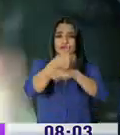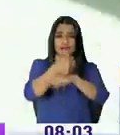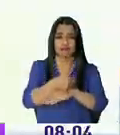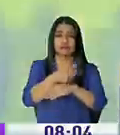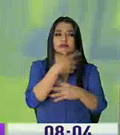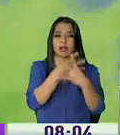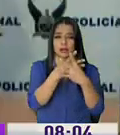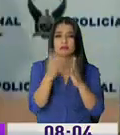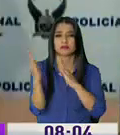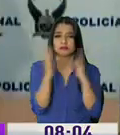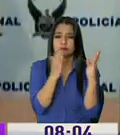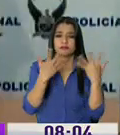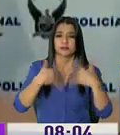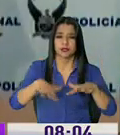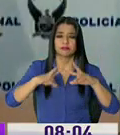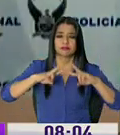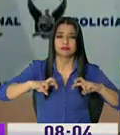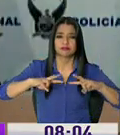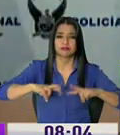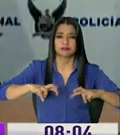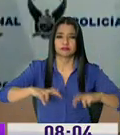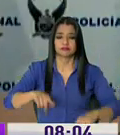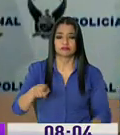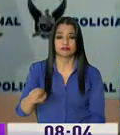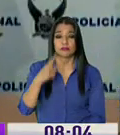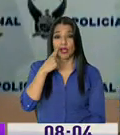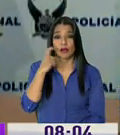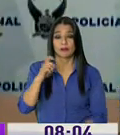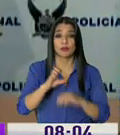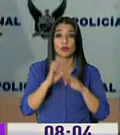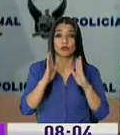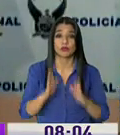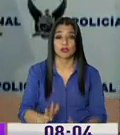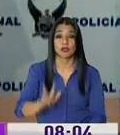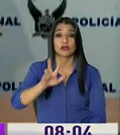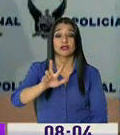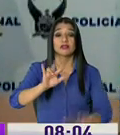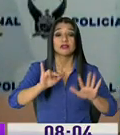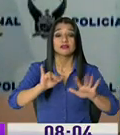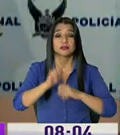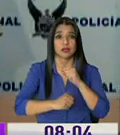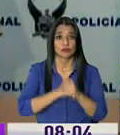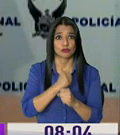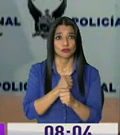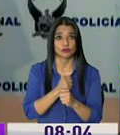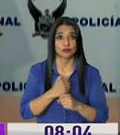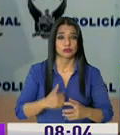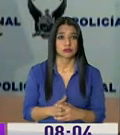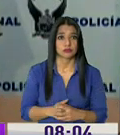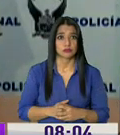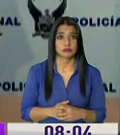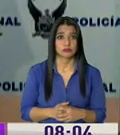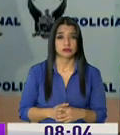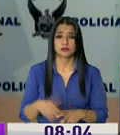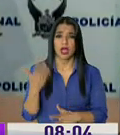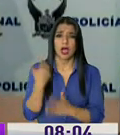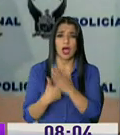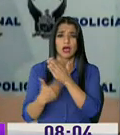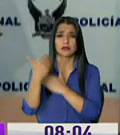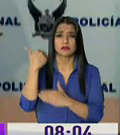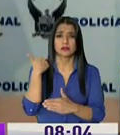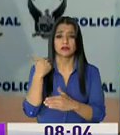prisión preventiva. ¿Cuál es un ciudadano de nacionalidad ecuatoriano de 36 años de edad que registra en su historial